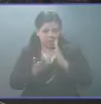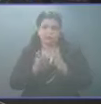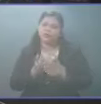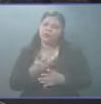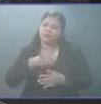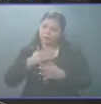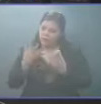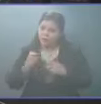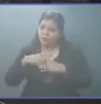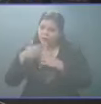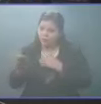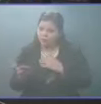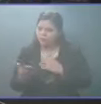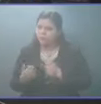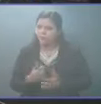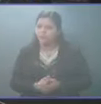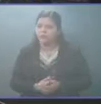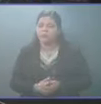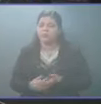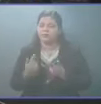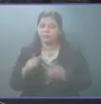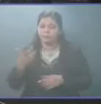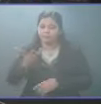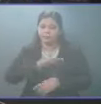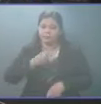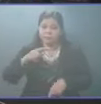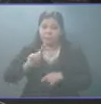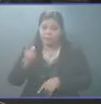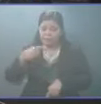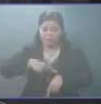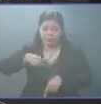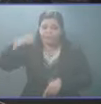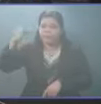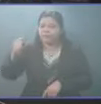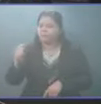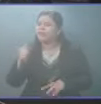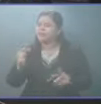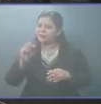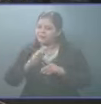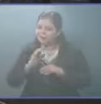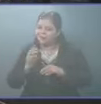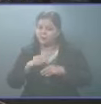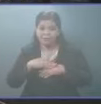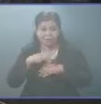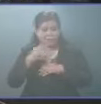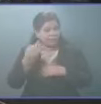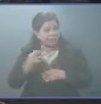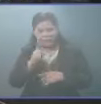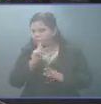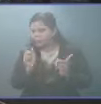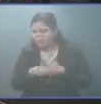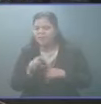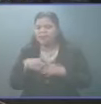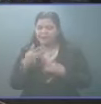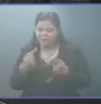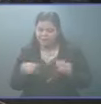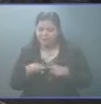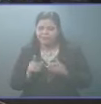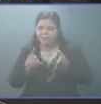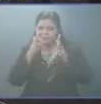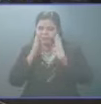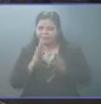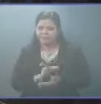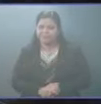que lo desarrollemos en el siguiente bloque, porque es momento de hacer nuestra primera pausa. Por favor, amigo televidente, radio escucha, no nos cambie, regresamos en